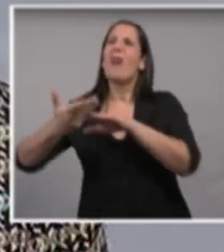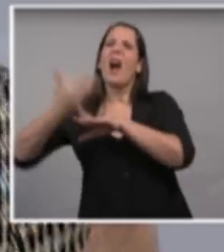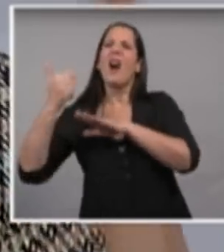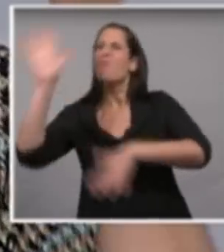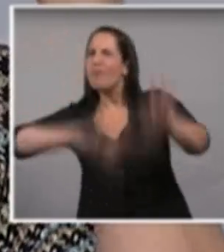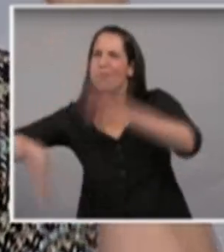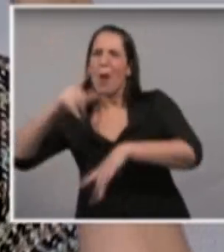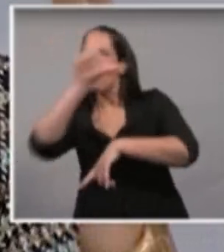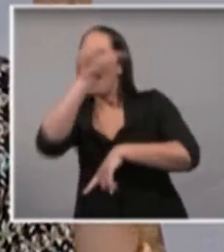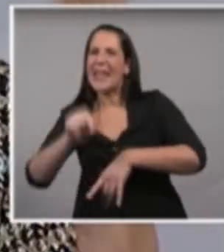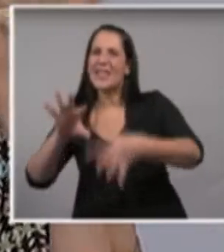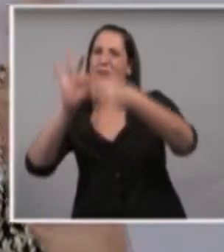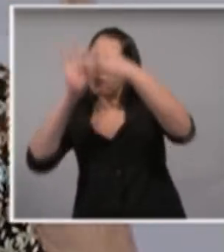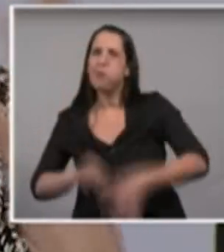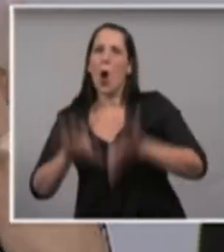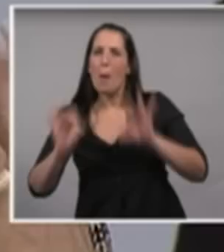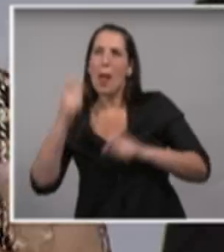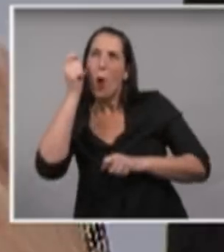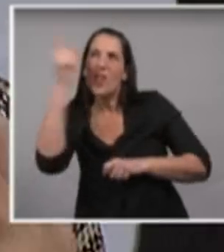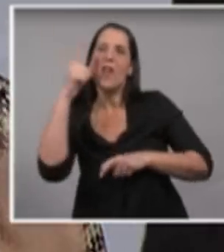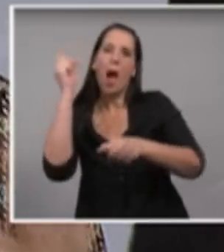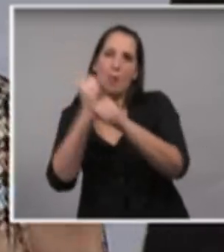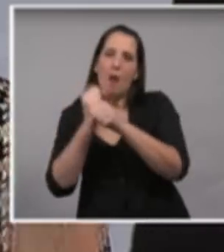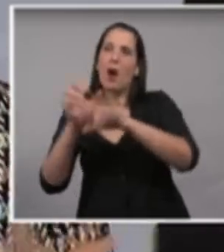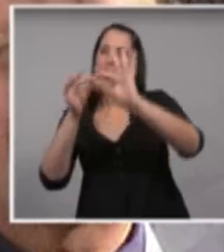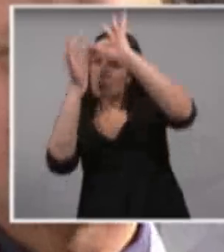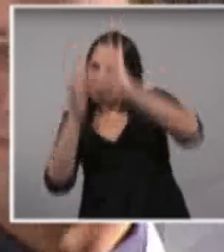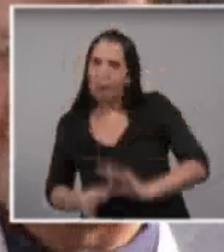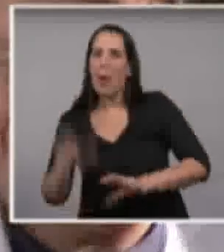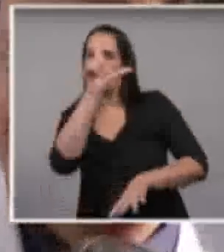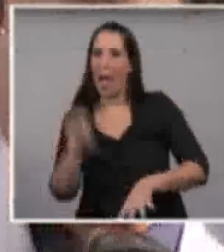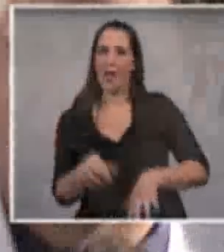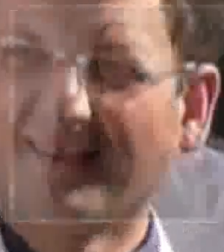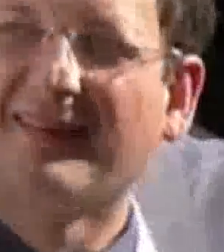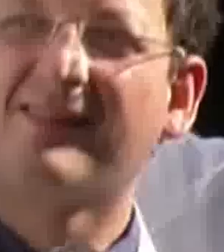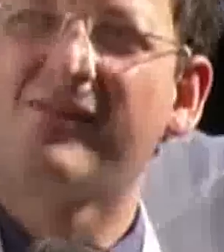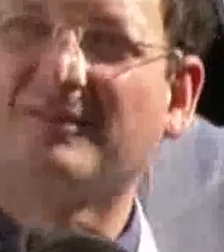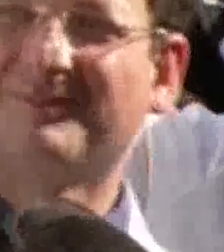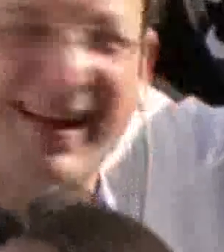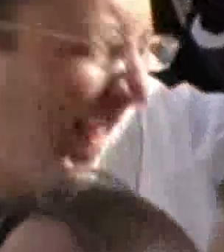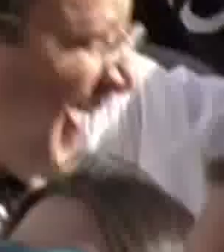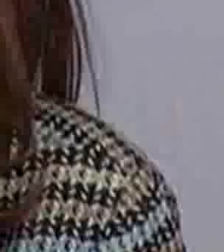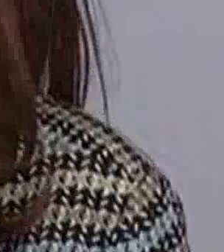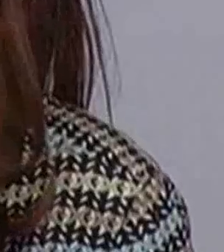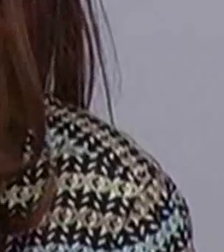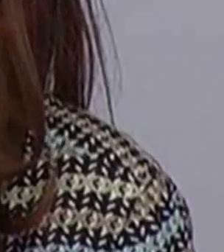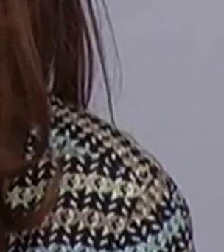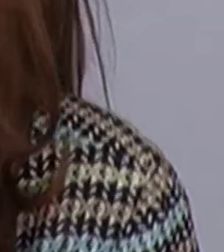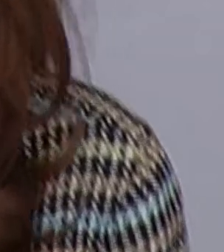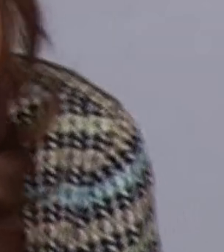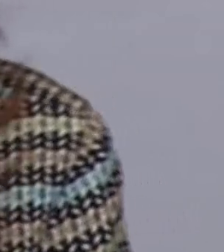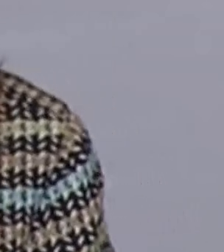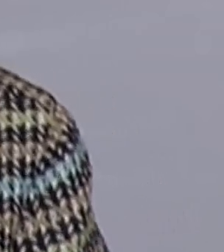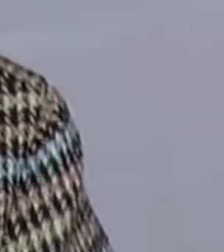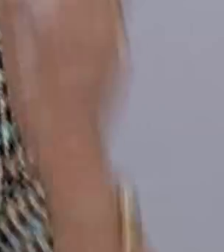públicas que atraviesen a lo largo y a lo ancho del país, no hay posibilidades de crecer ni de